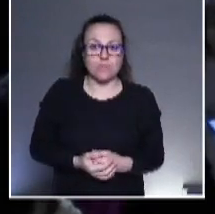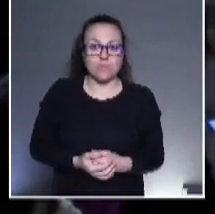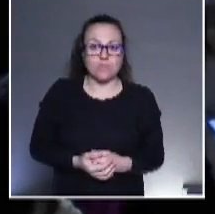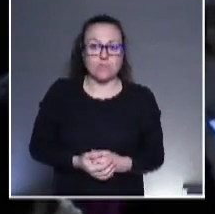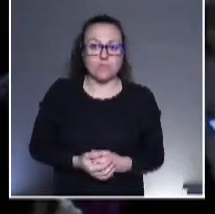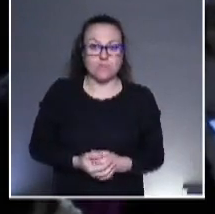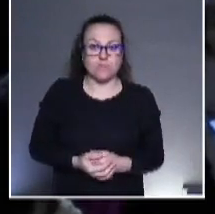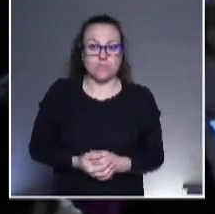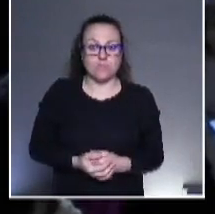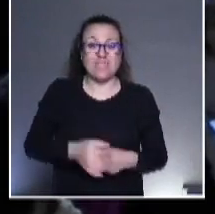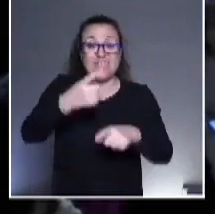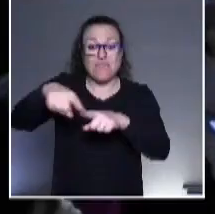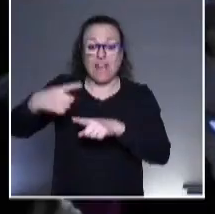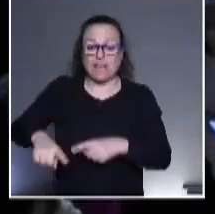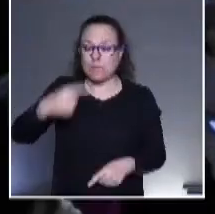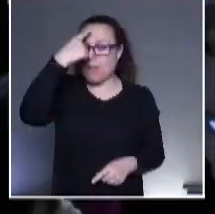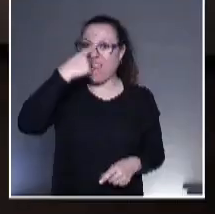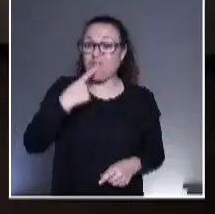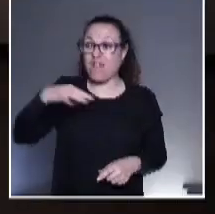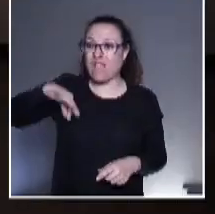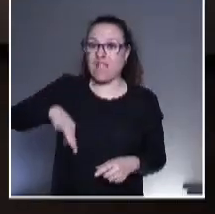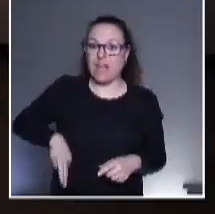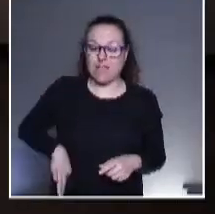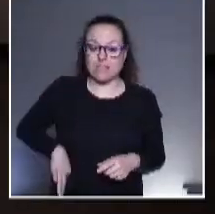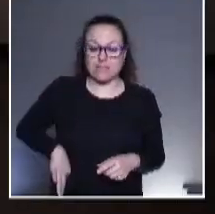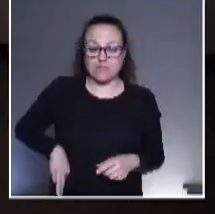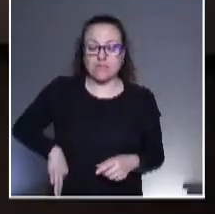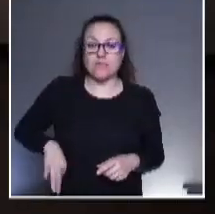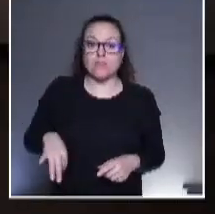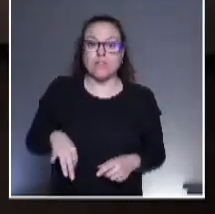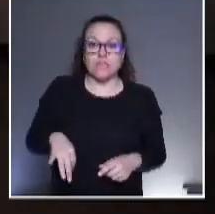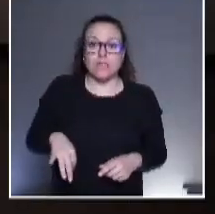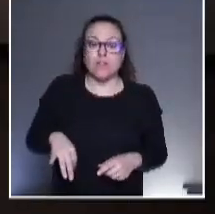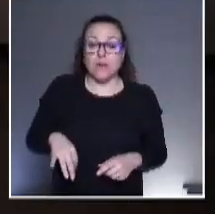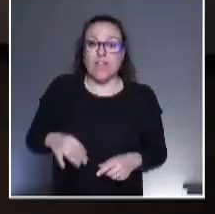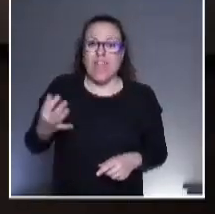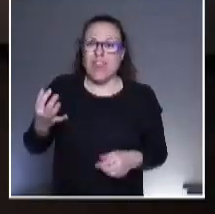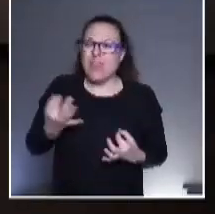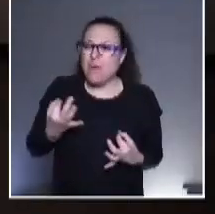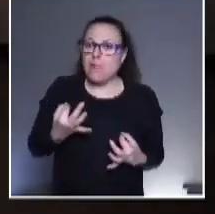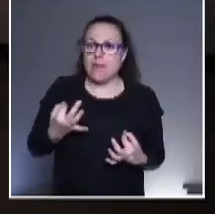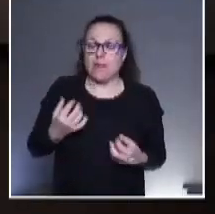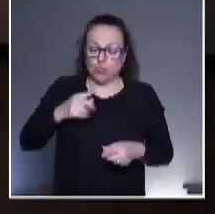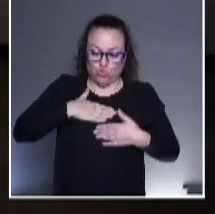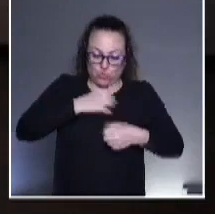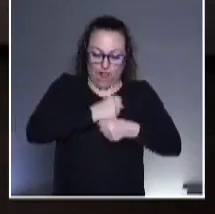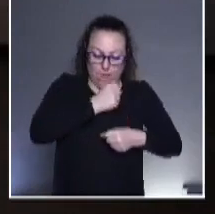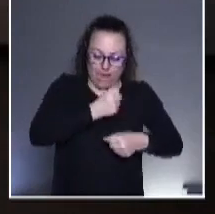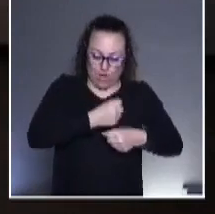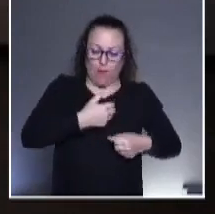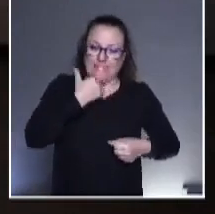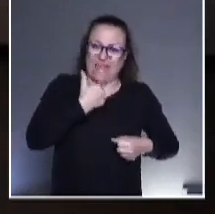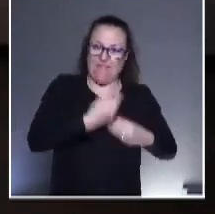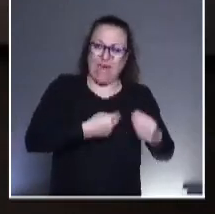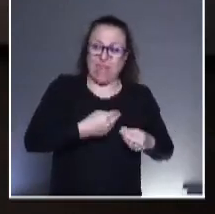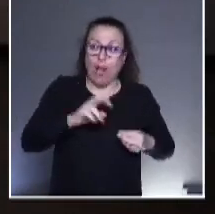que los diferentes perfiles salgan de su zona de confort un poco a ciegas para